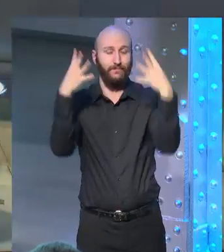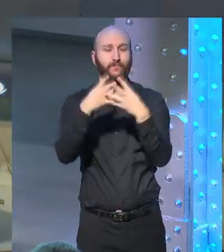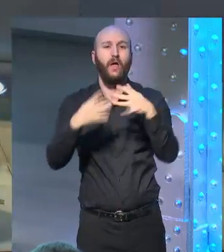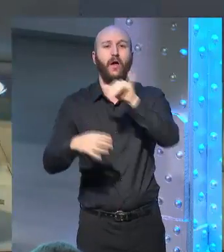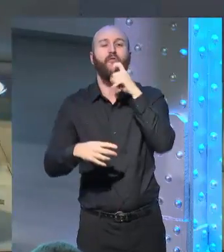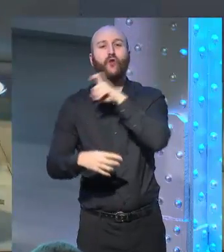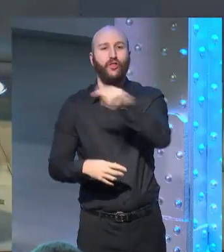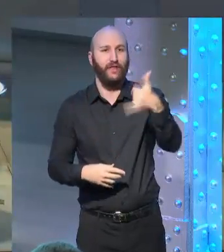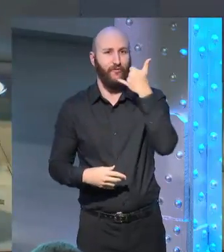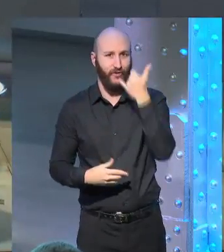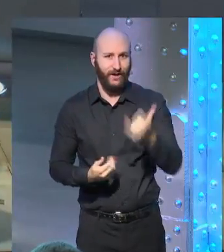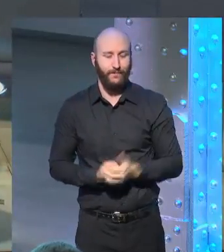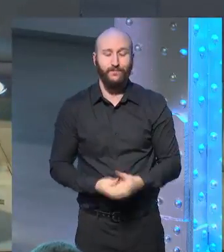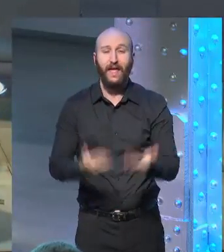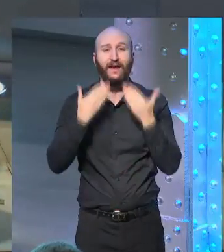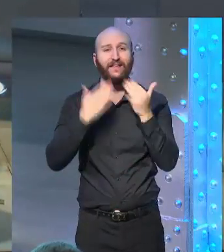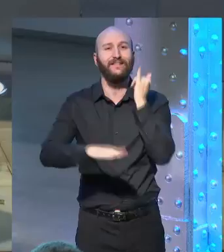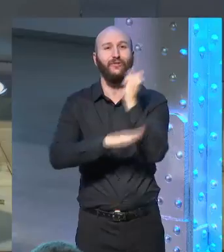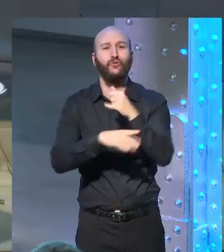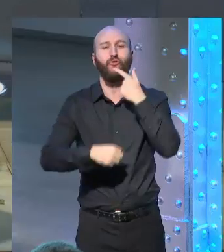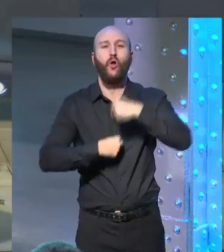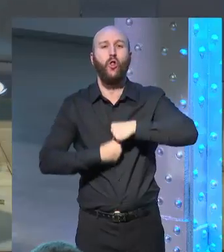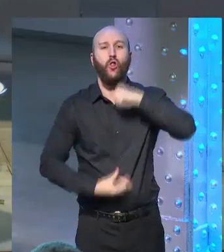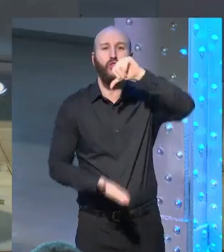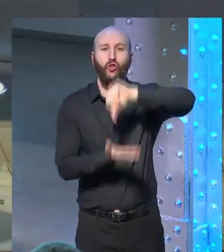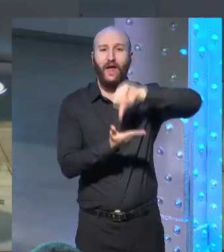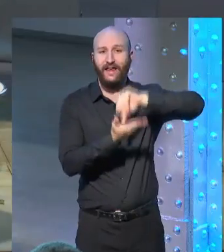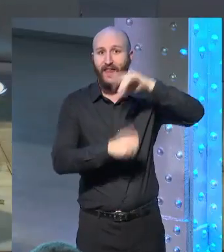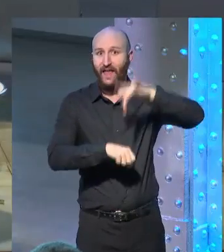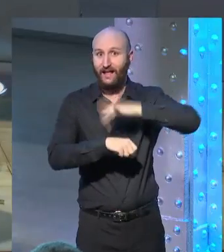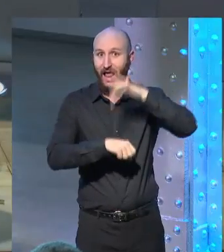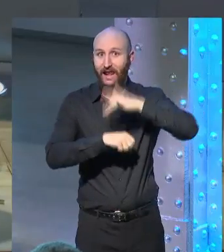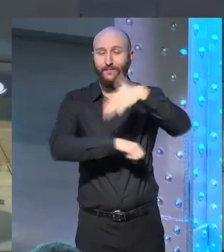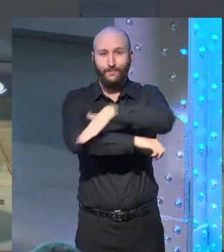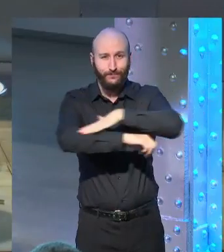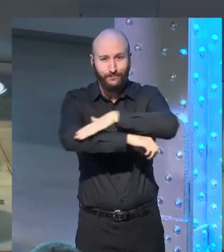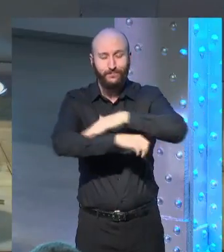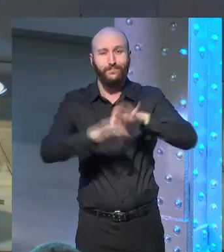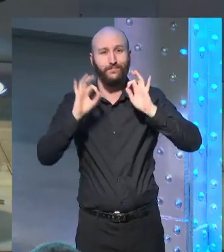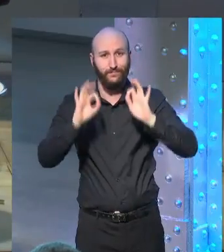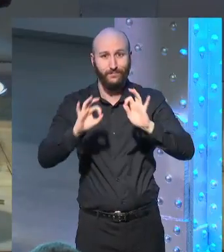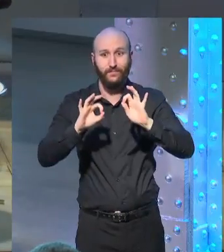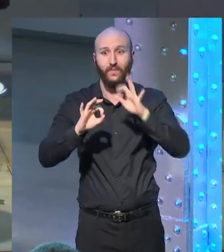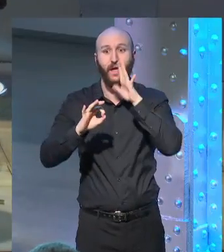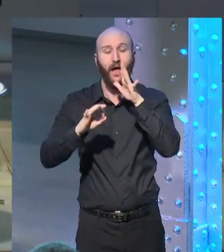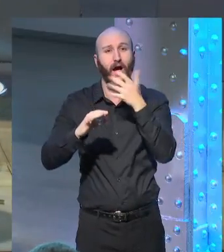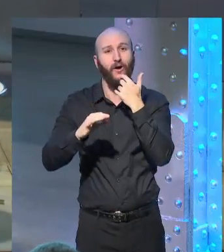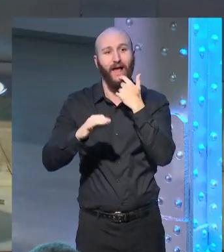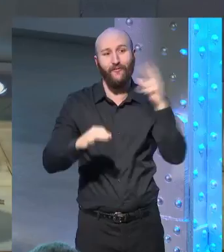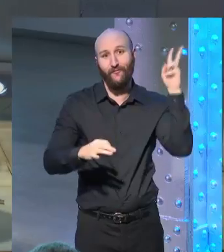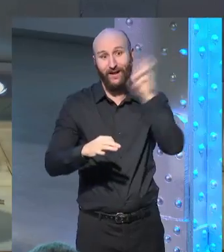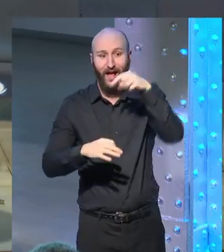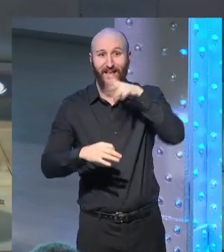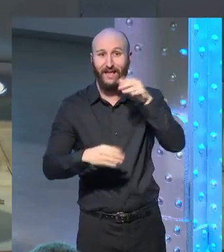Telefónica. Gracias al Instituto de Ciudadanía Digital, que es la base de todo esto, a Merialis, Marc y Curran, que han cruzado el charco para estar con